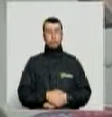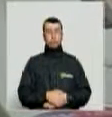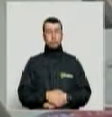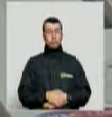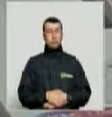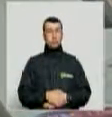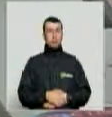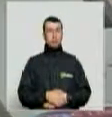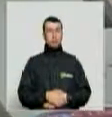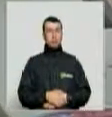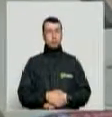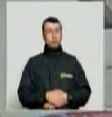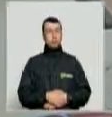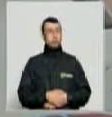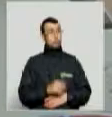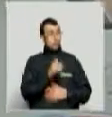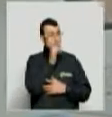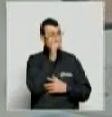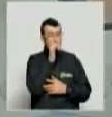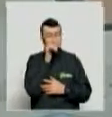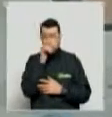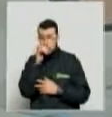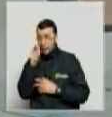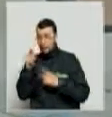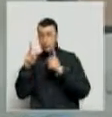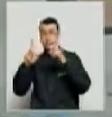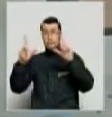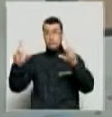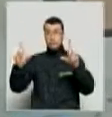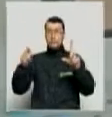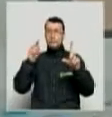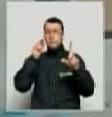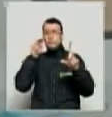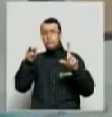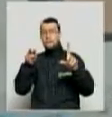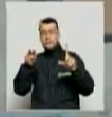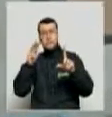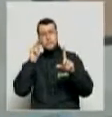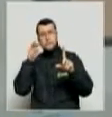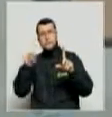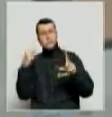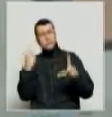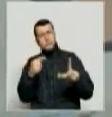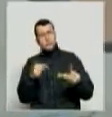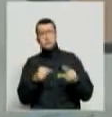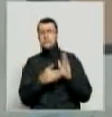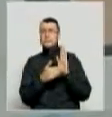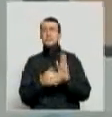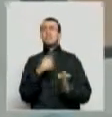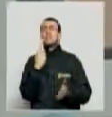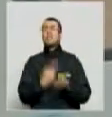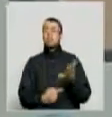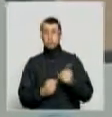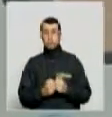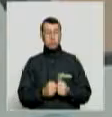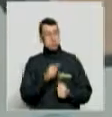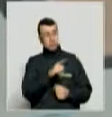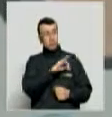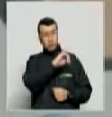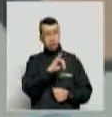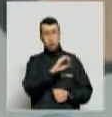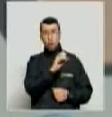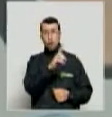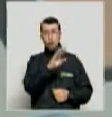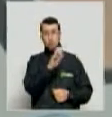Vamos a hacer una toma del equipo y ustedes estén atentos qué es lo que nos está mostrando. José no siente nada, esto es